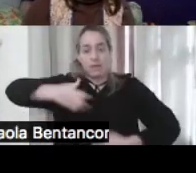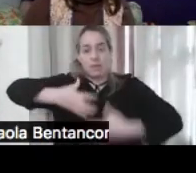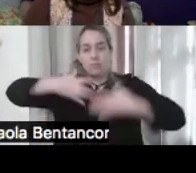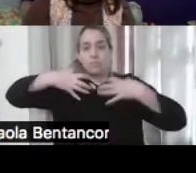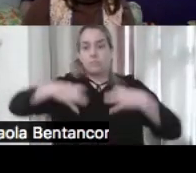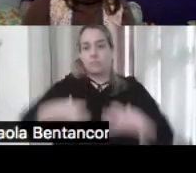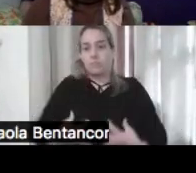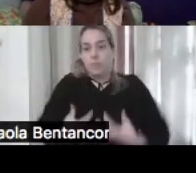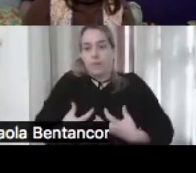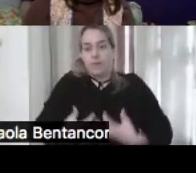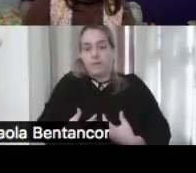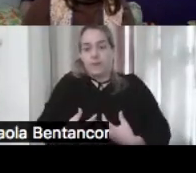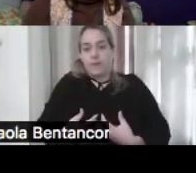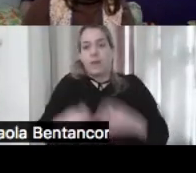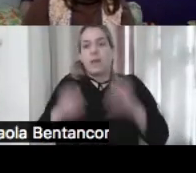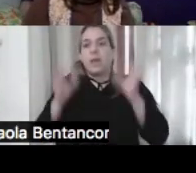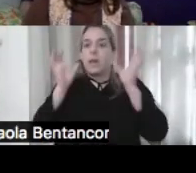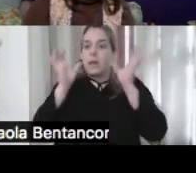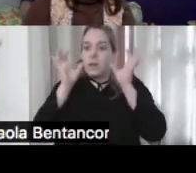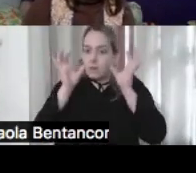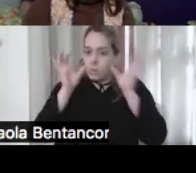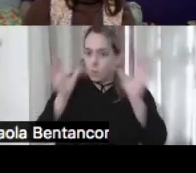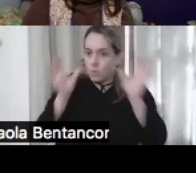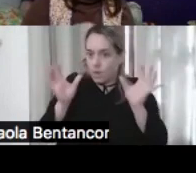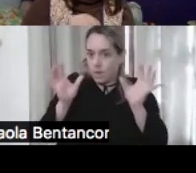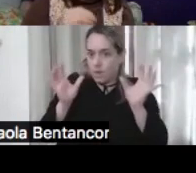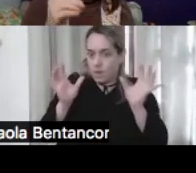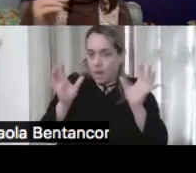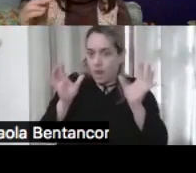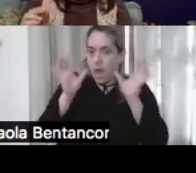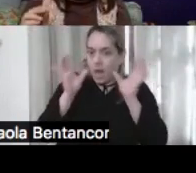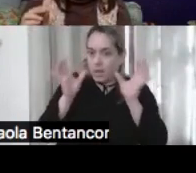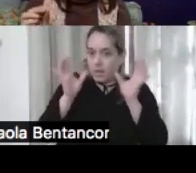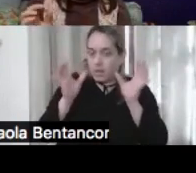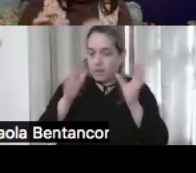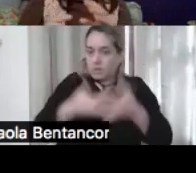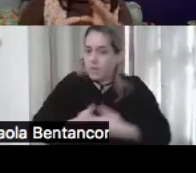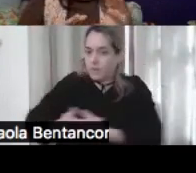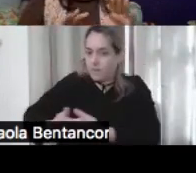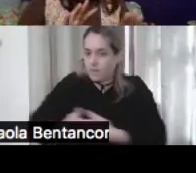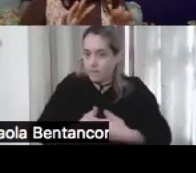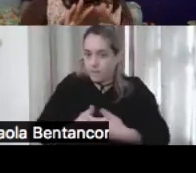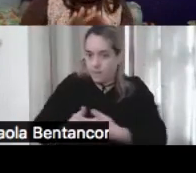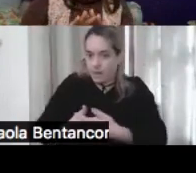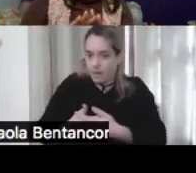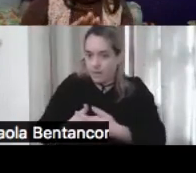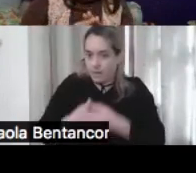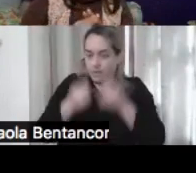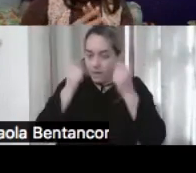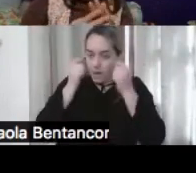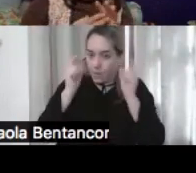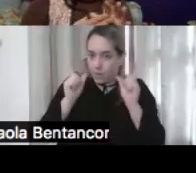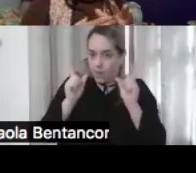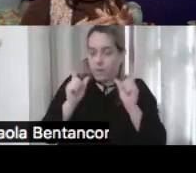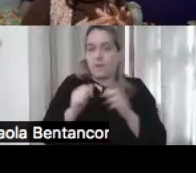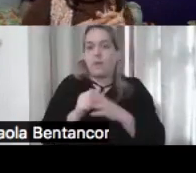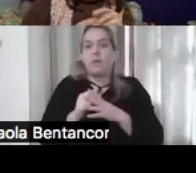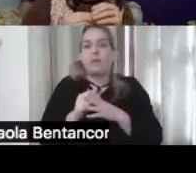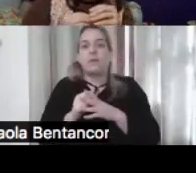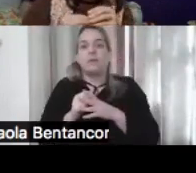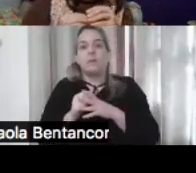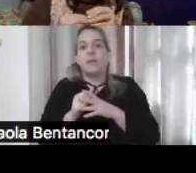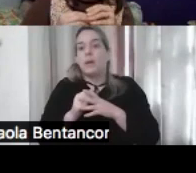todo la seguridad de ese niño o esa niña, porque en general no es que esté contraindicado, pero tenemos nuestras reservas sobre